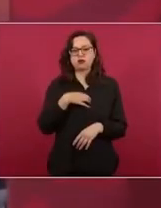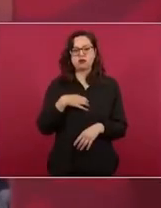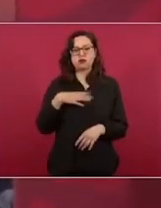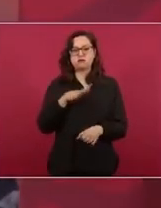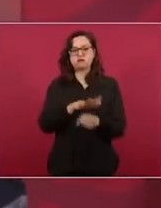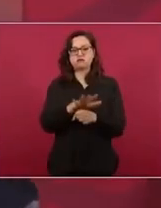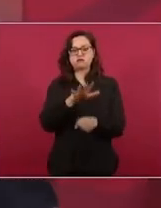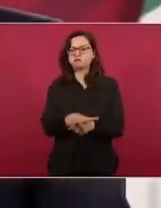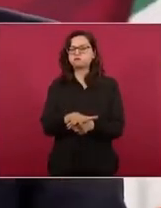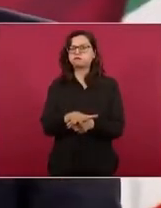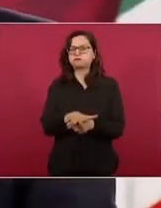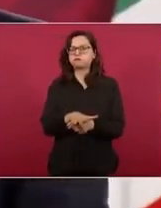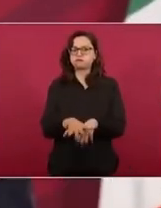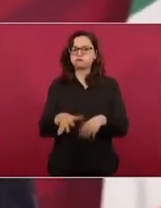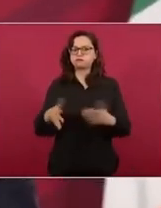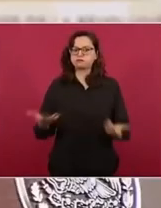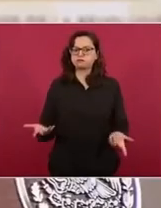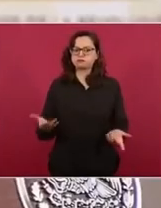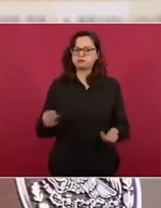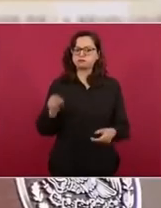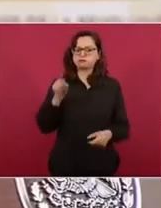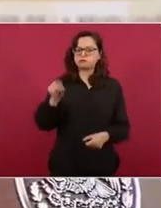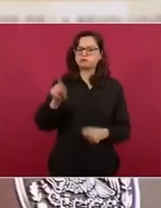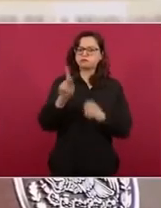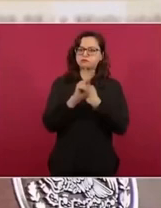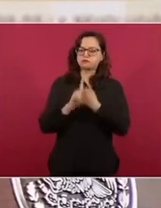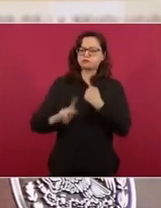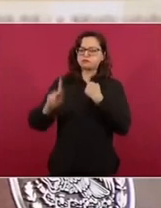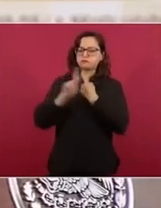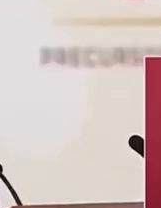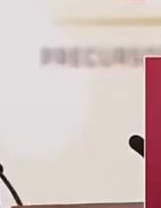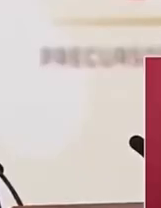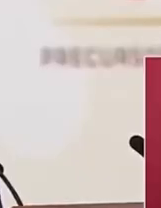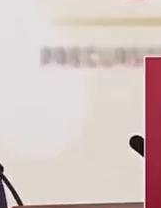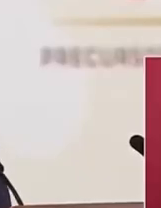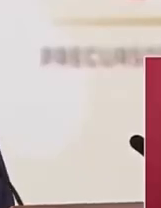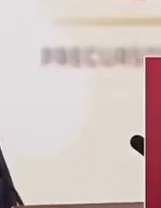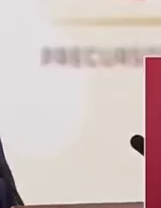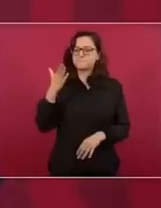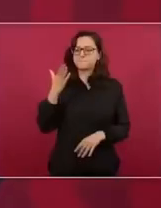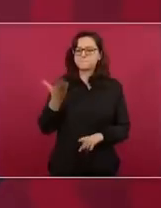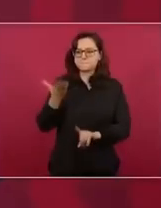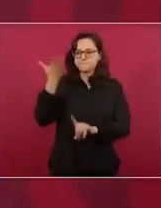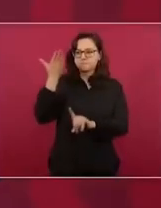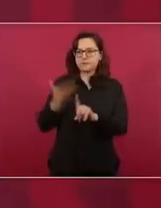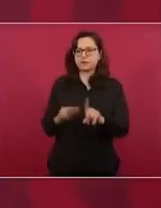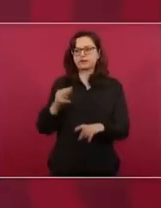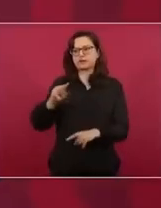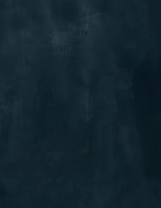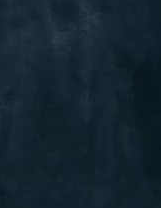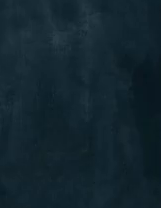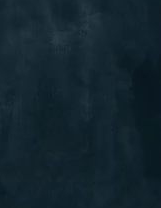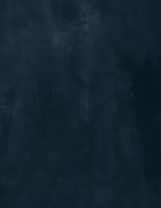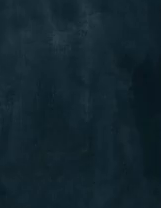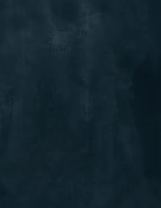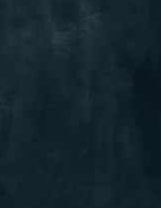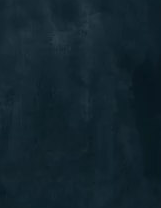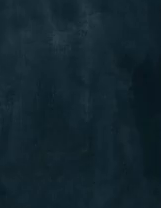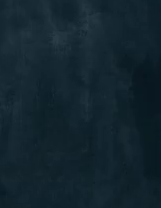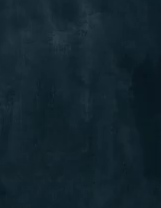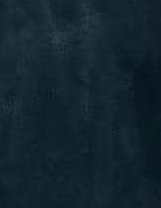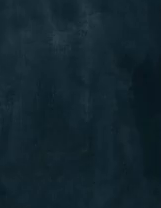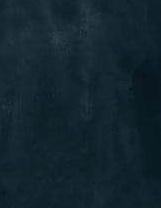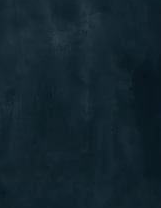que Cuba tiene un extraordinario presidente Miguel Díaz un